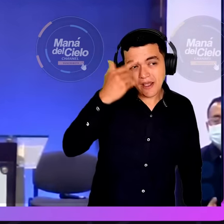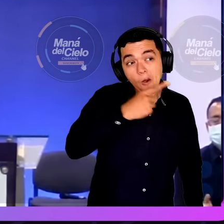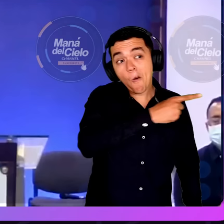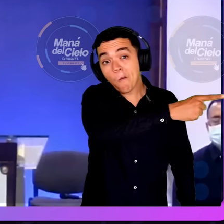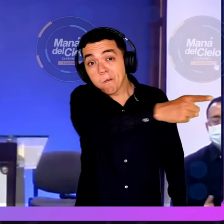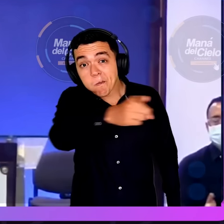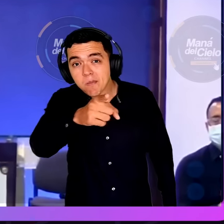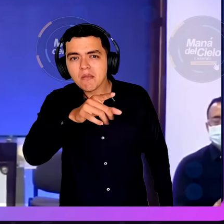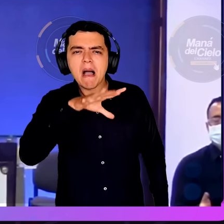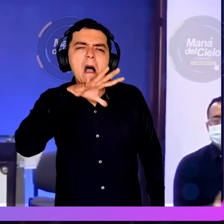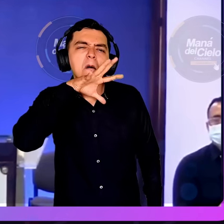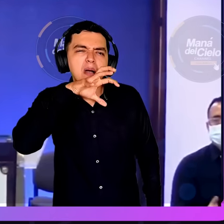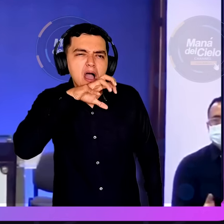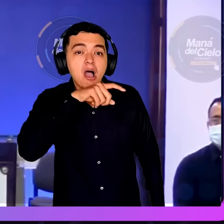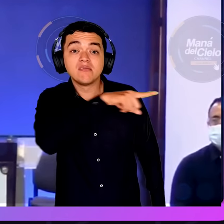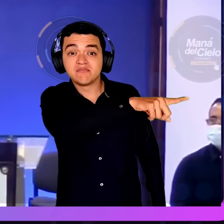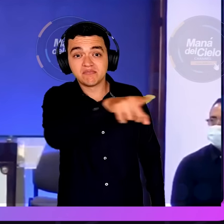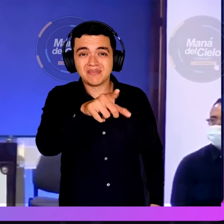Un perro.